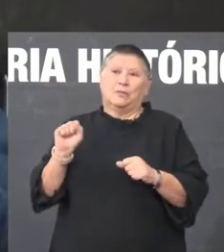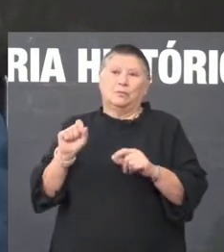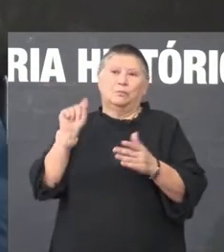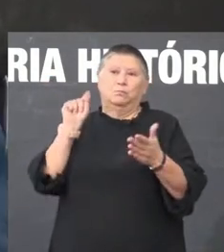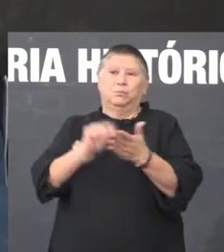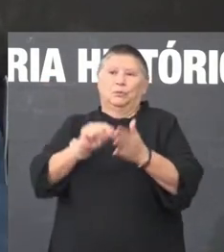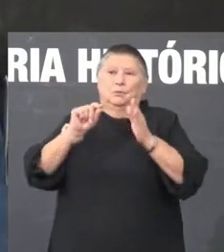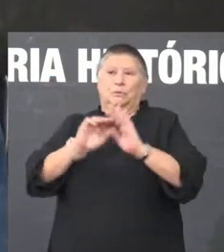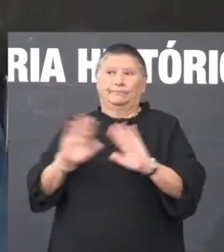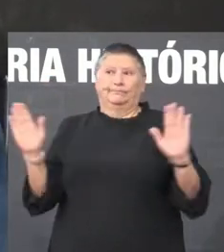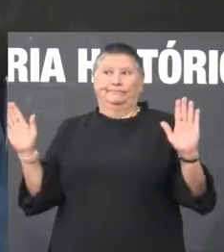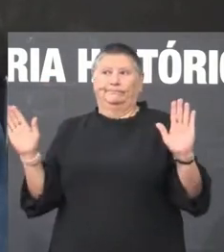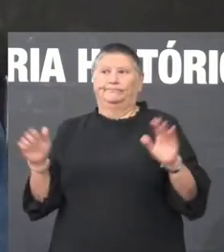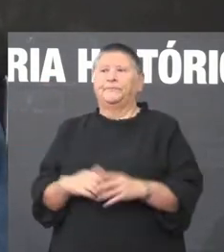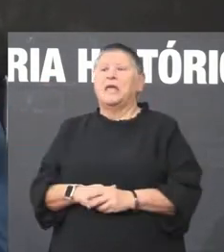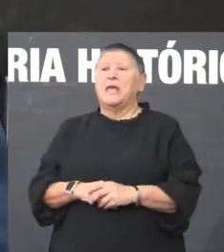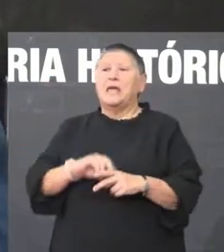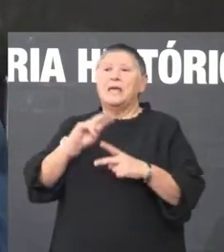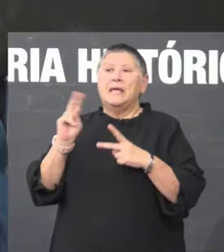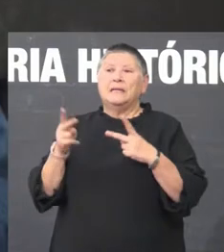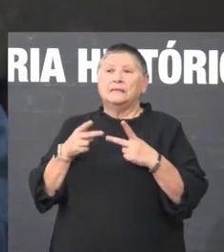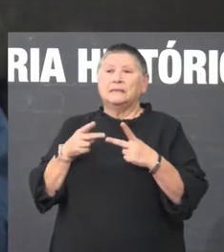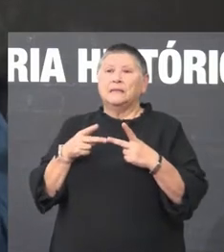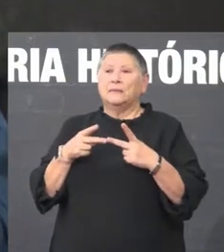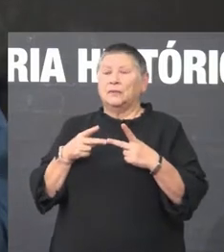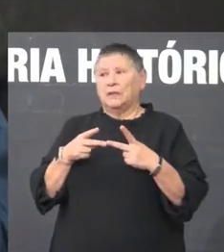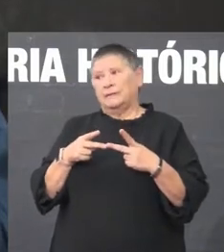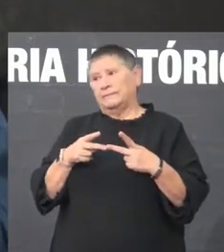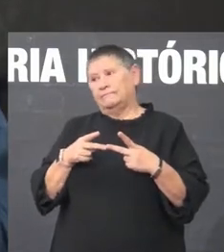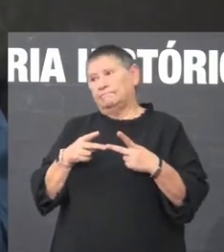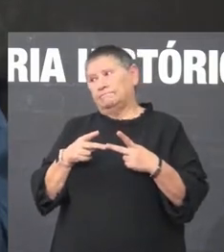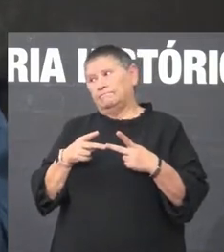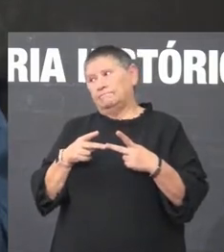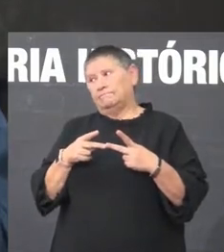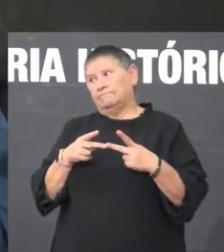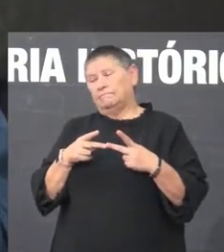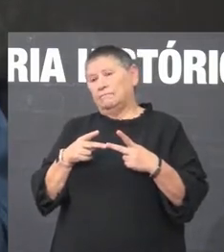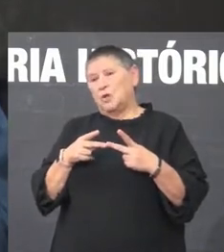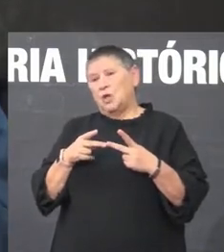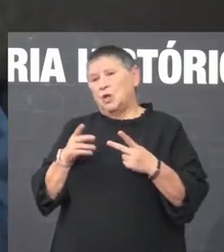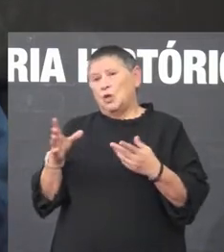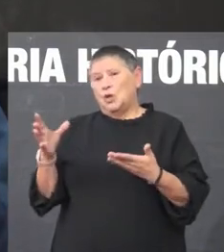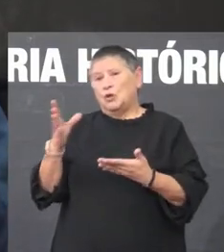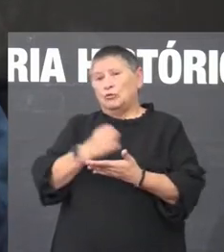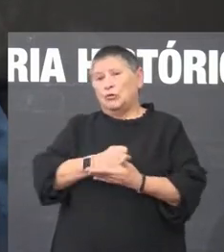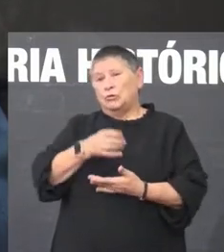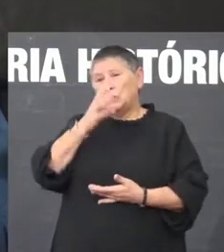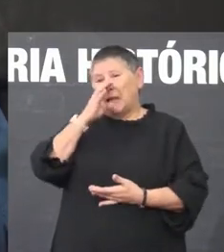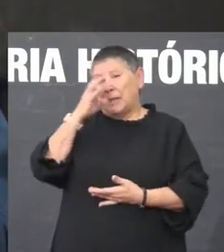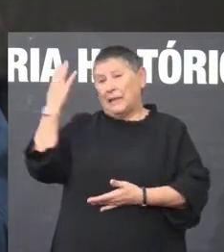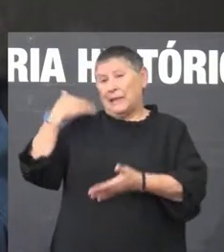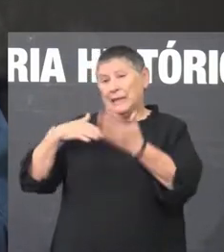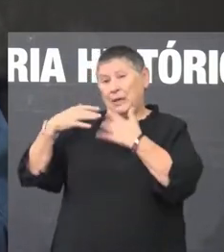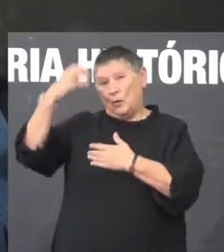Punto. La segunda es que todos los antiguos reinos, es